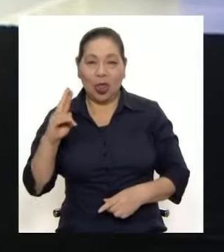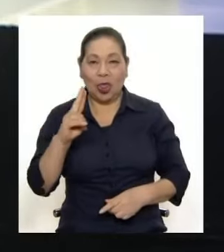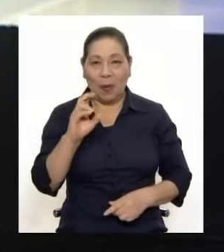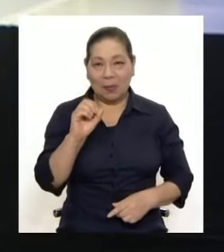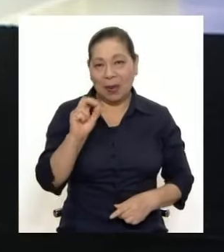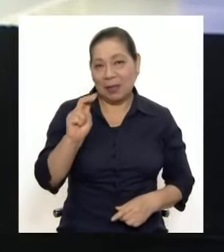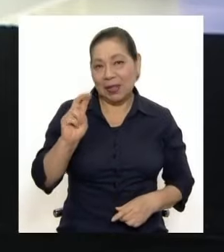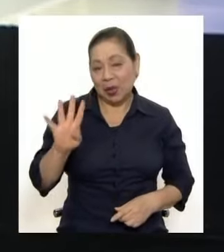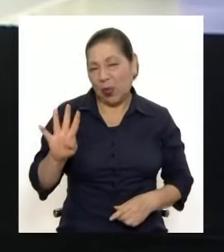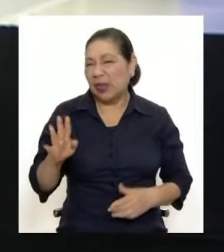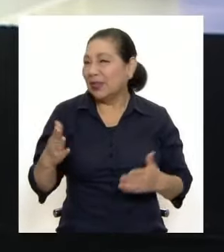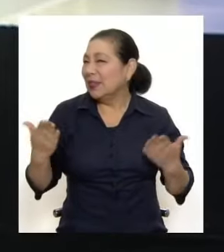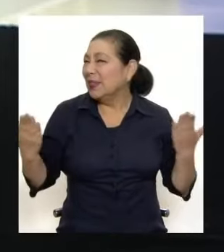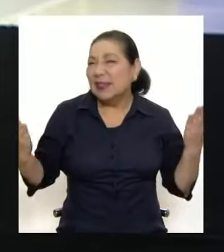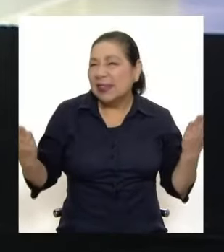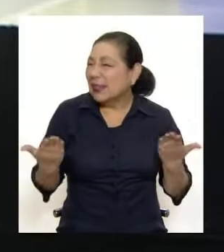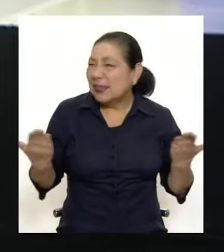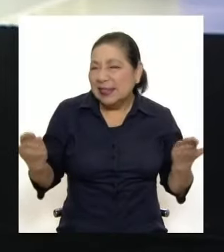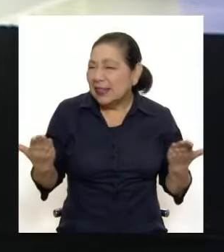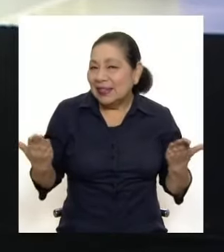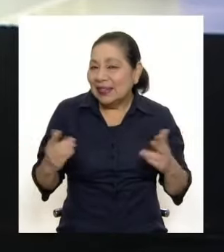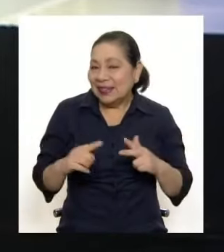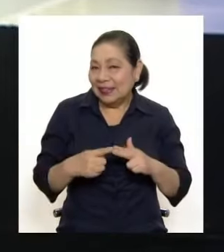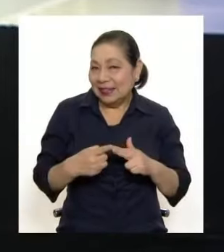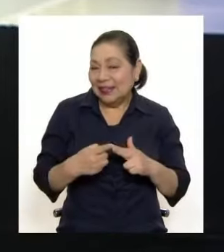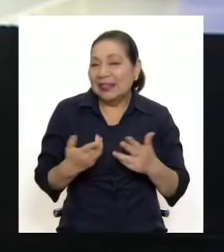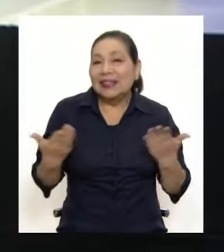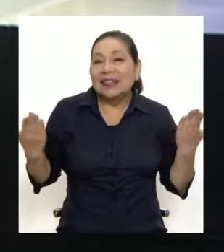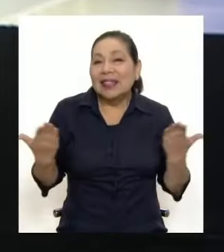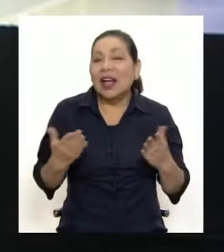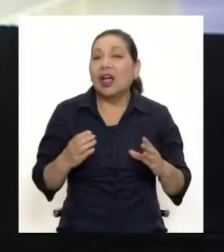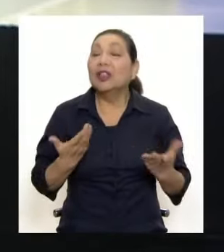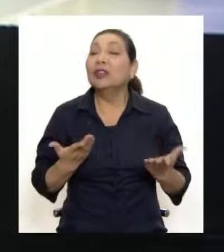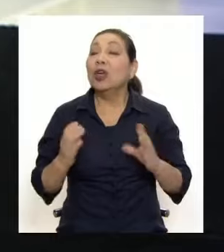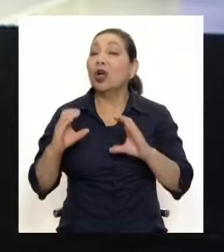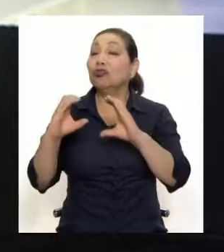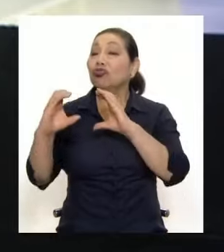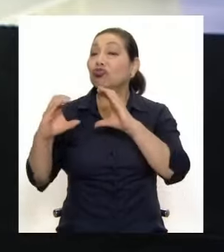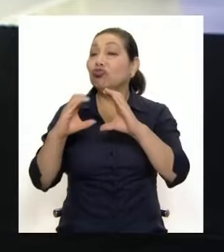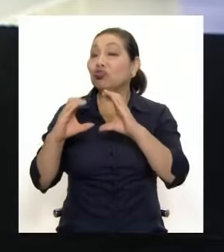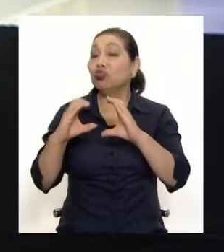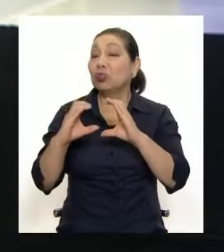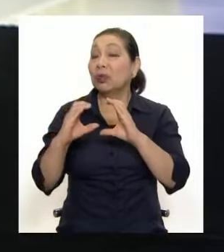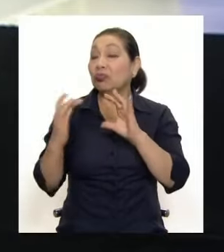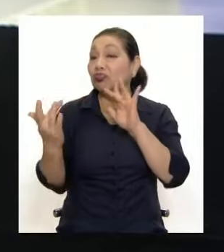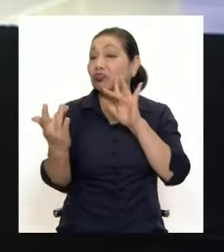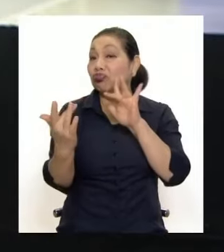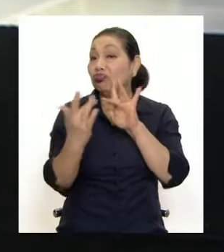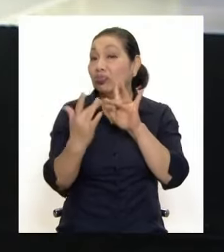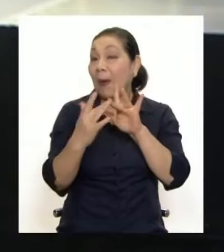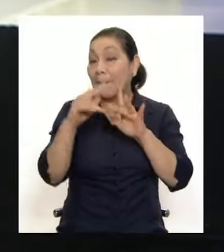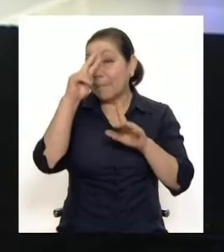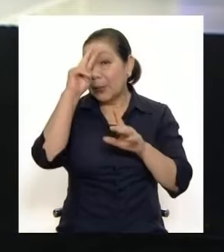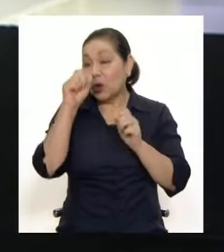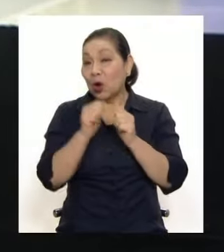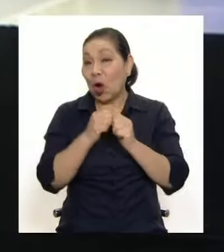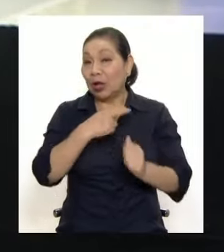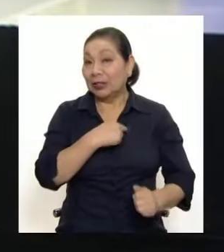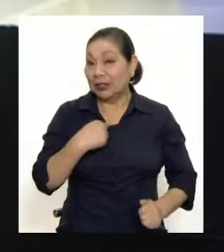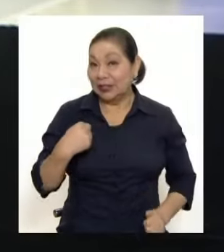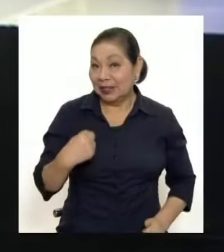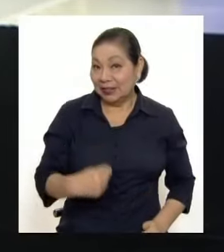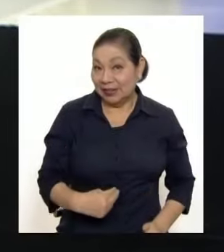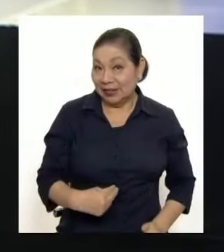2024 y lo vamos a hacer vamos a iniciar esta edición conversando de estos buenos lazos que hay entre el Perú y China más